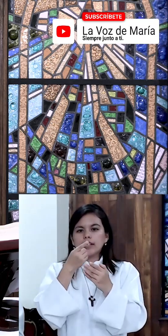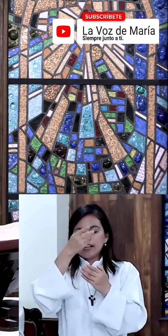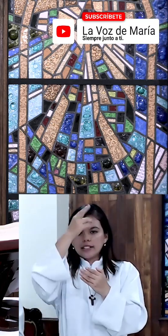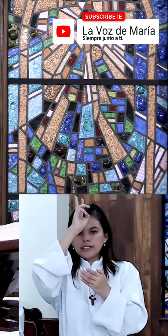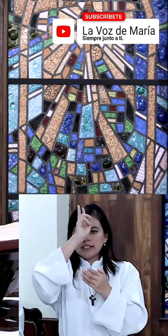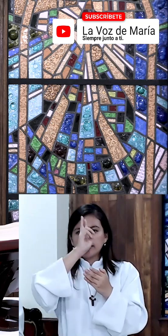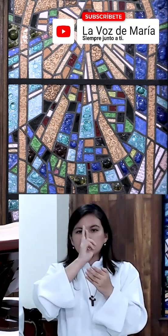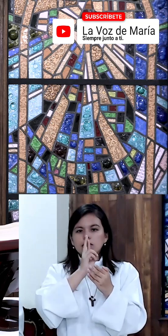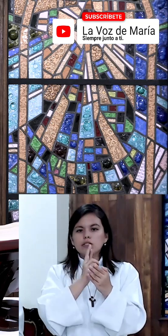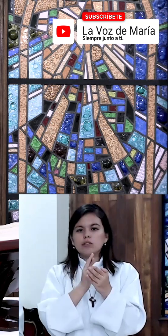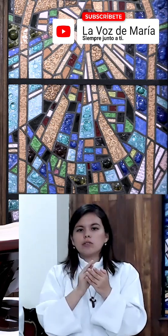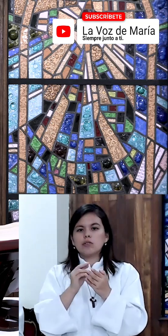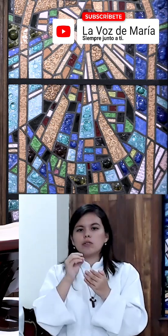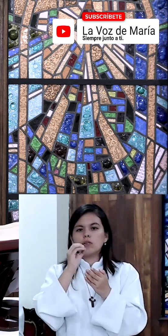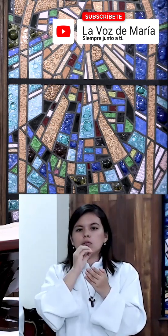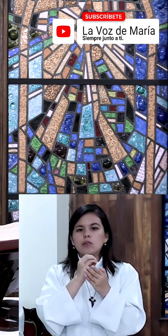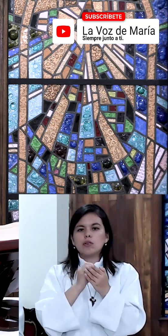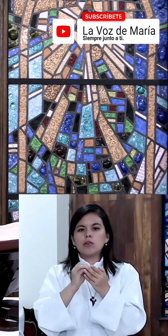Ofrezcamos